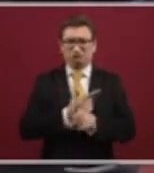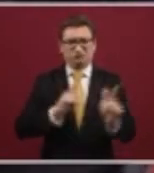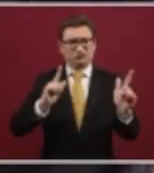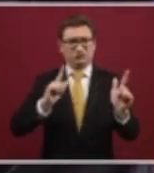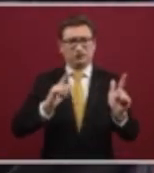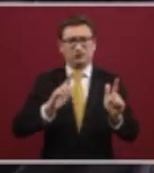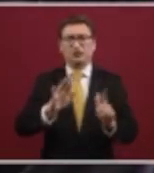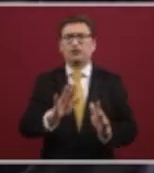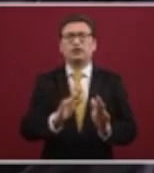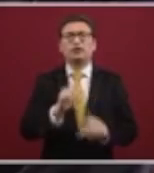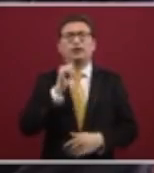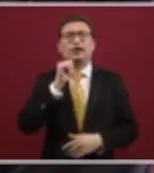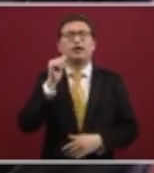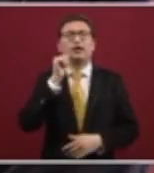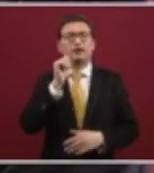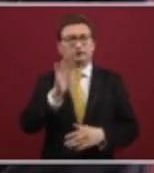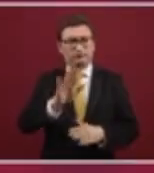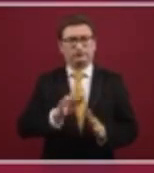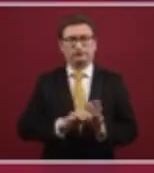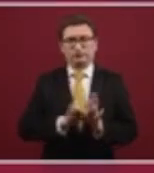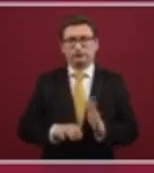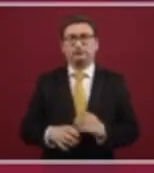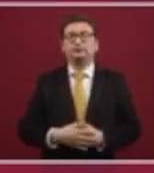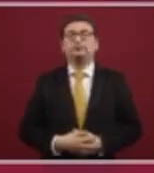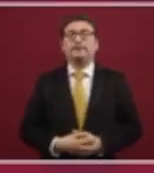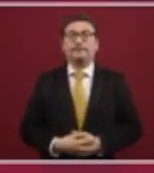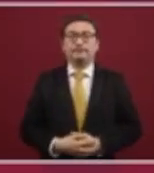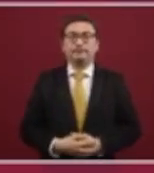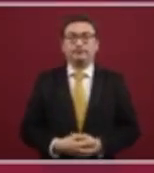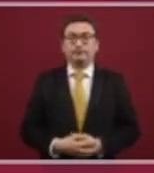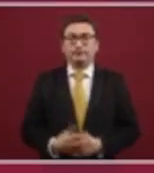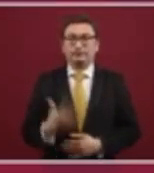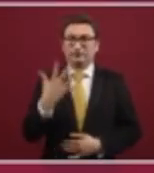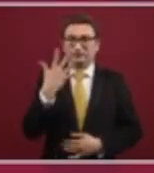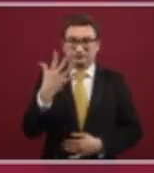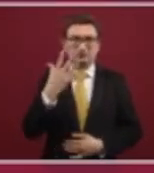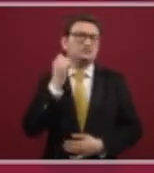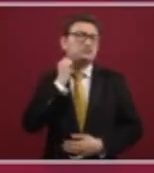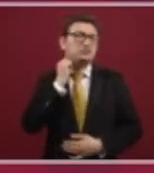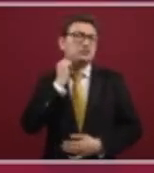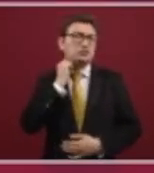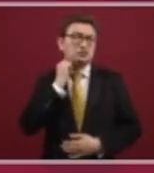Ayer, por ejemplo, 5 senadores votaron en contra.